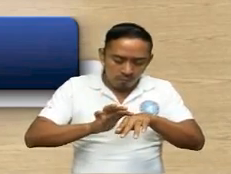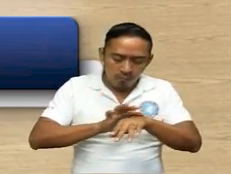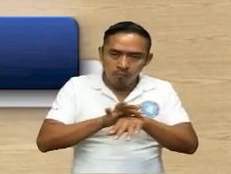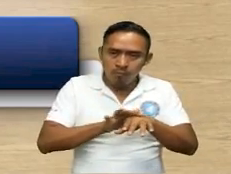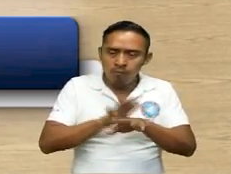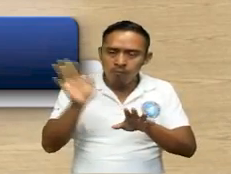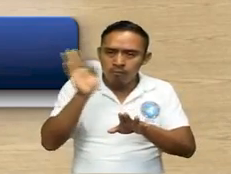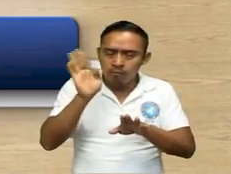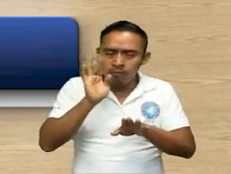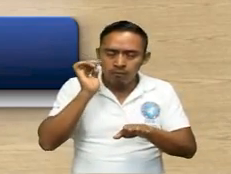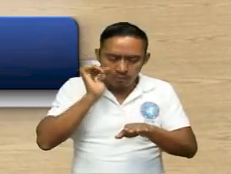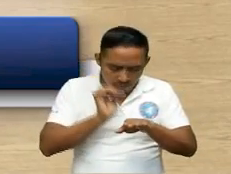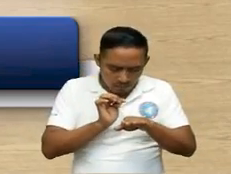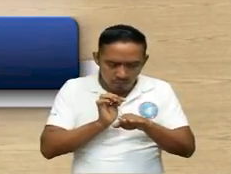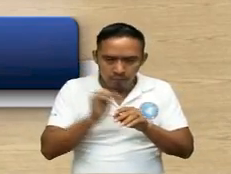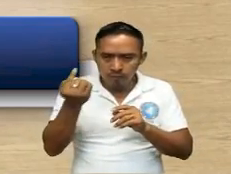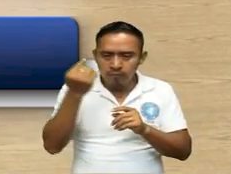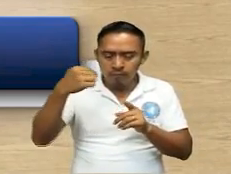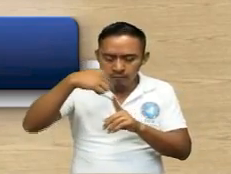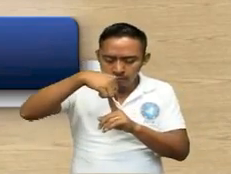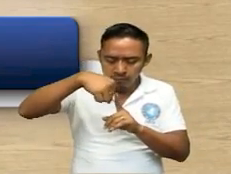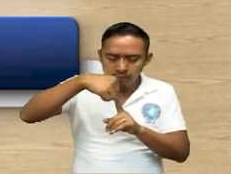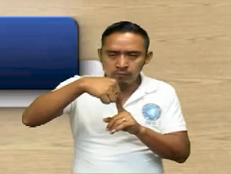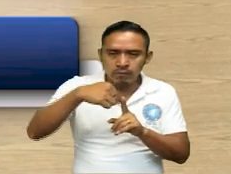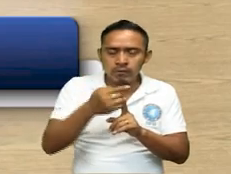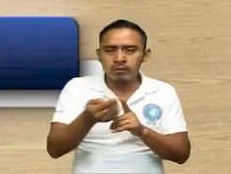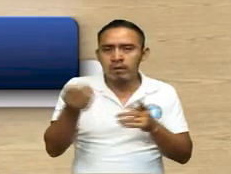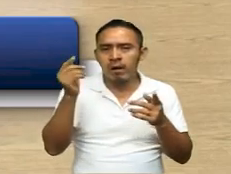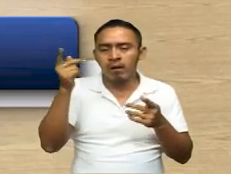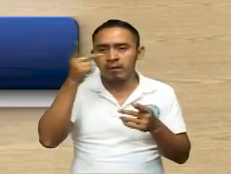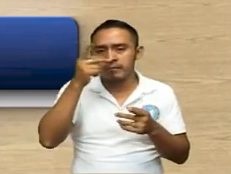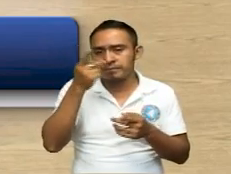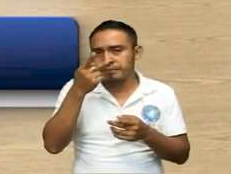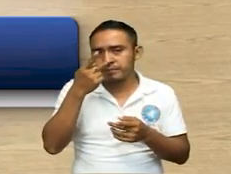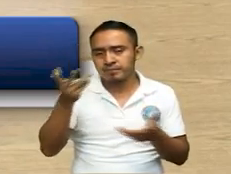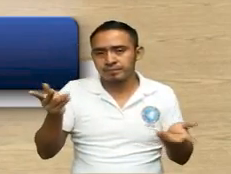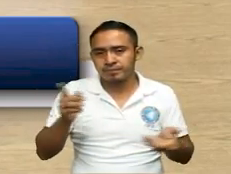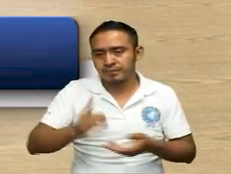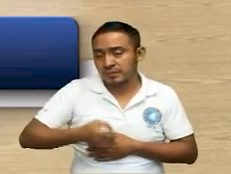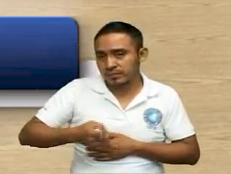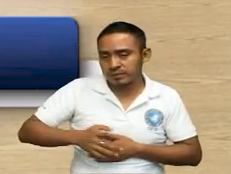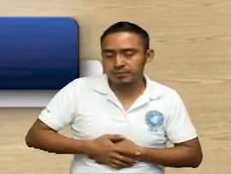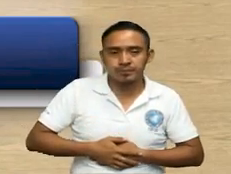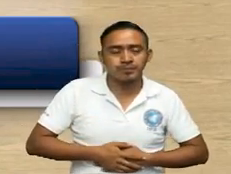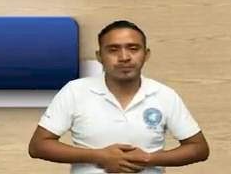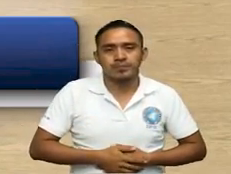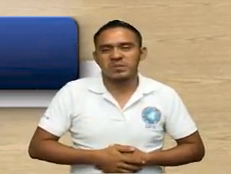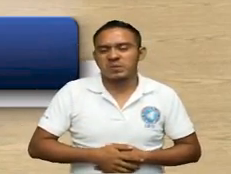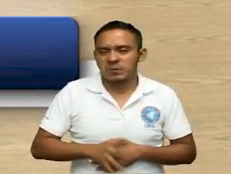mismas lesiones, pero a nivel del pene en un paciente adulto. Y eso es una candidiasis, ¿ya? Que arde,